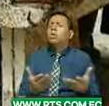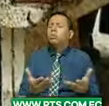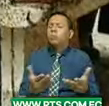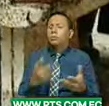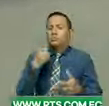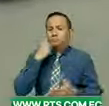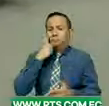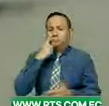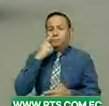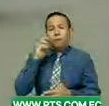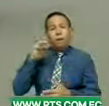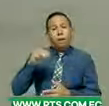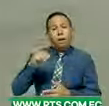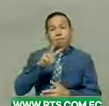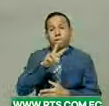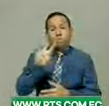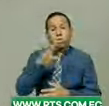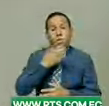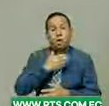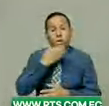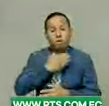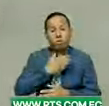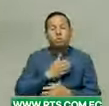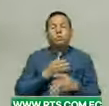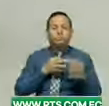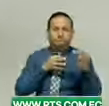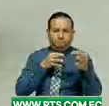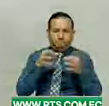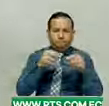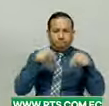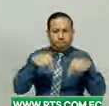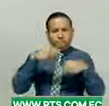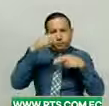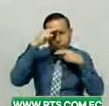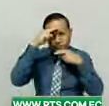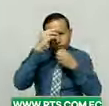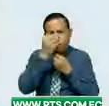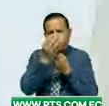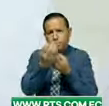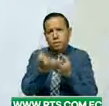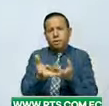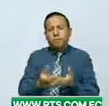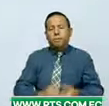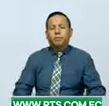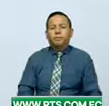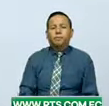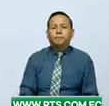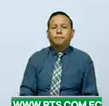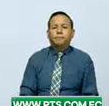este martes 24 de agosto en la emisión estelar de su informativo La Noticia.